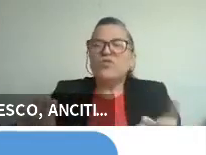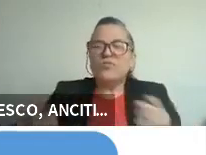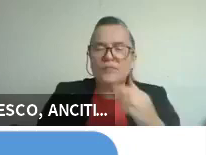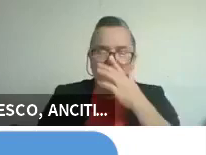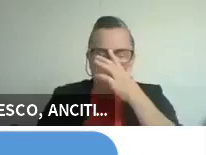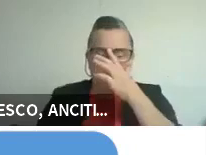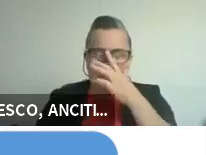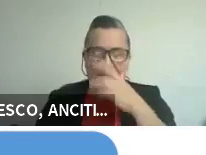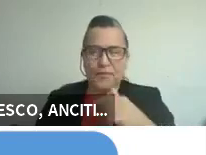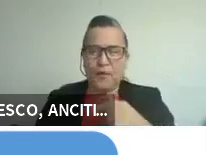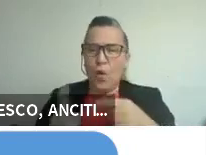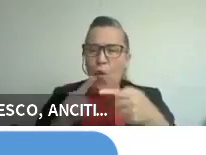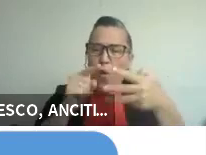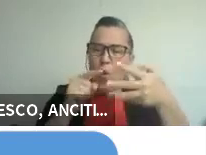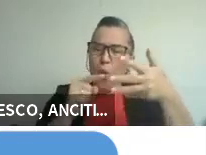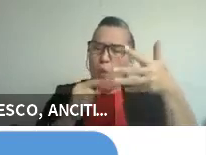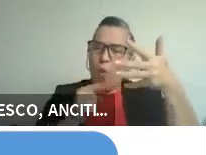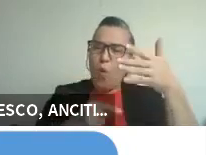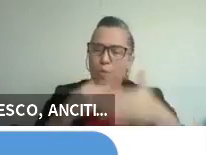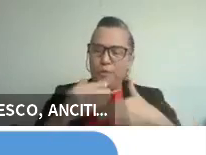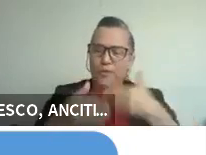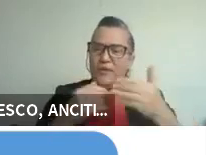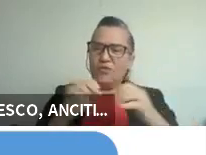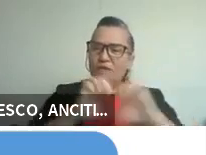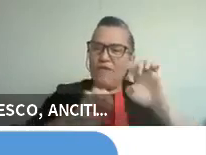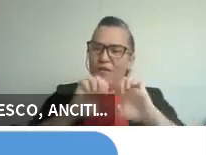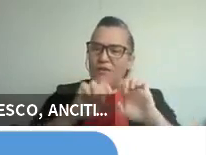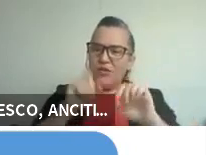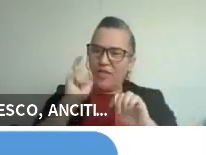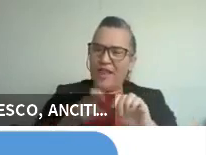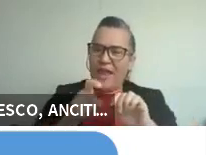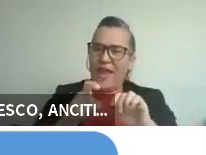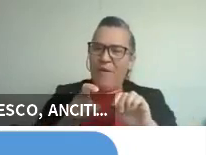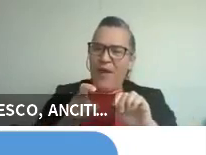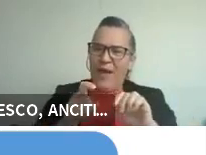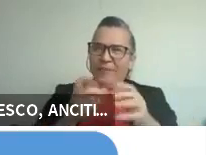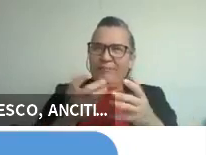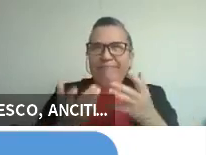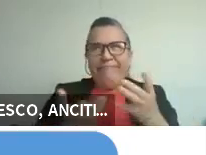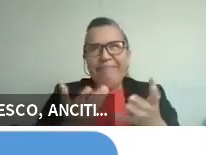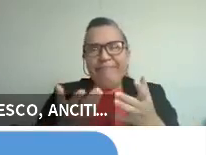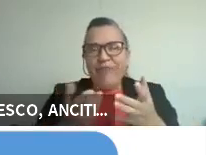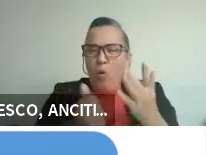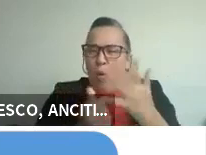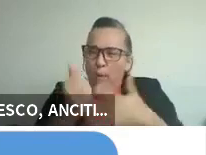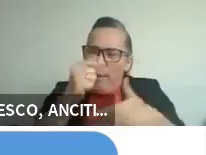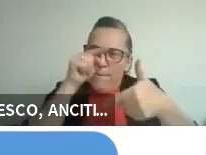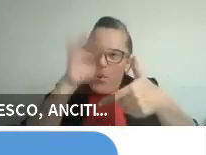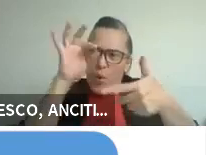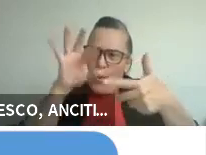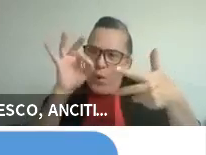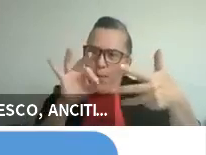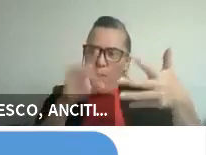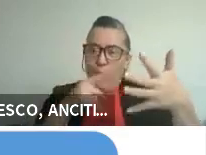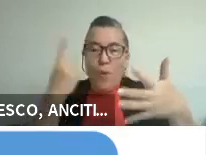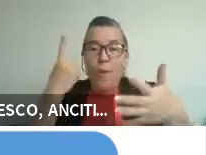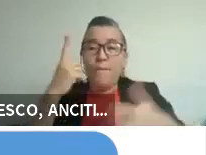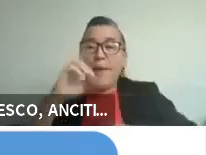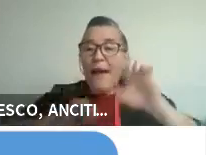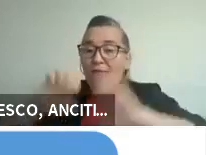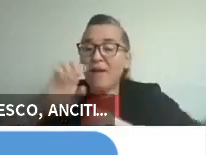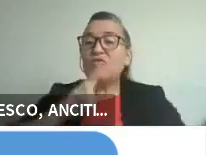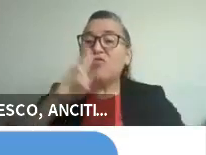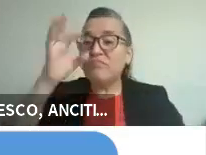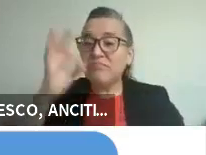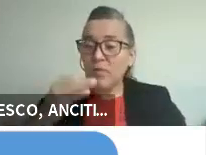ítems o elementos en un proceso de evaluación deben ser los que se prioricen para hacer que la evaluación sea realmente